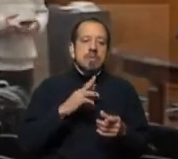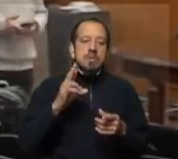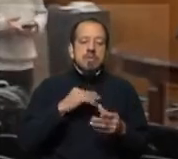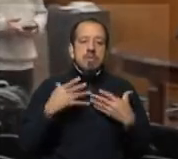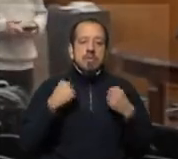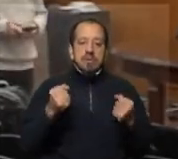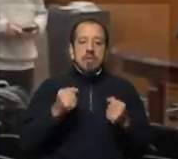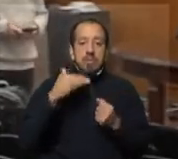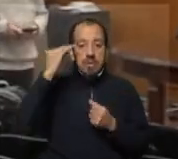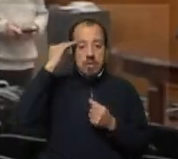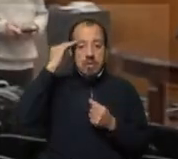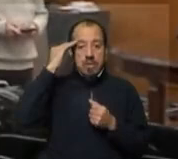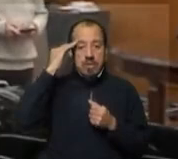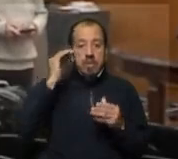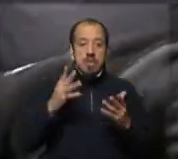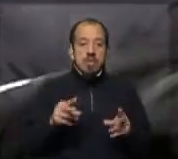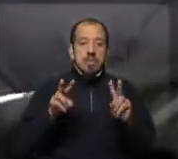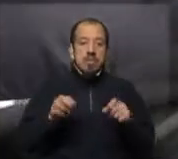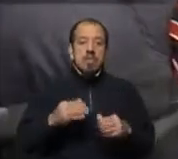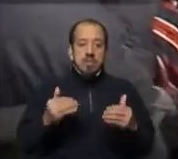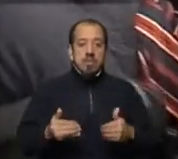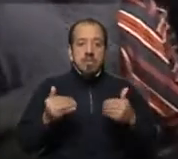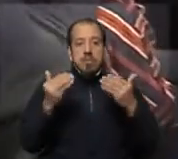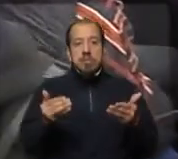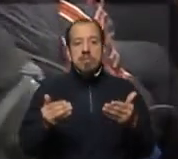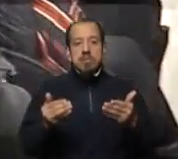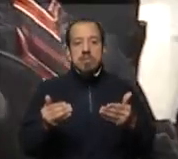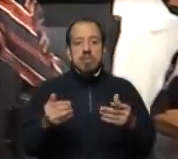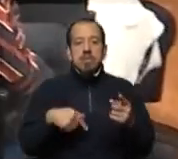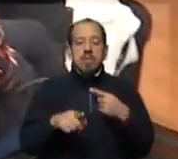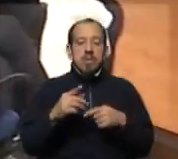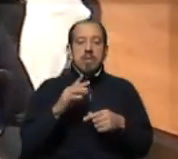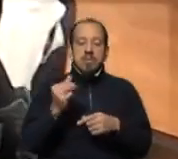mental, como decía, que es un tema postergado y que reviste de gran relevancia, ¿no?